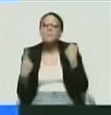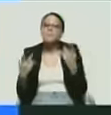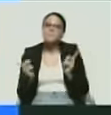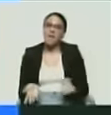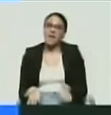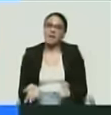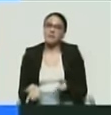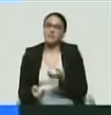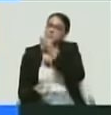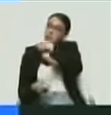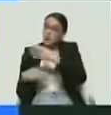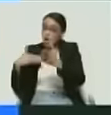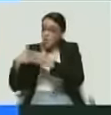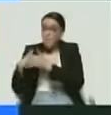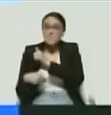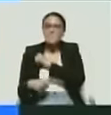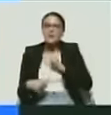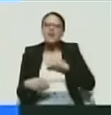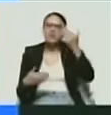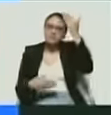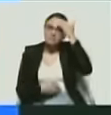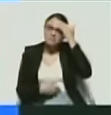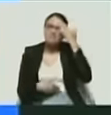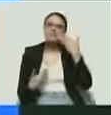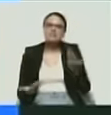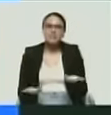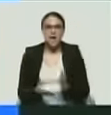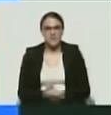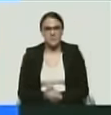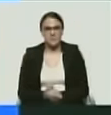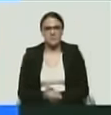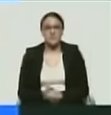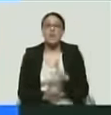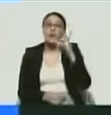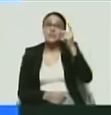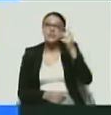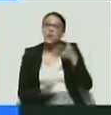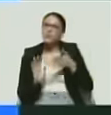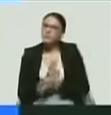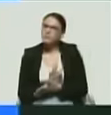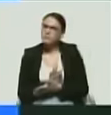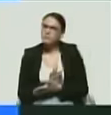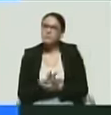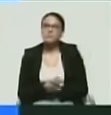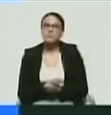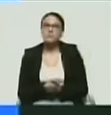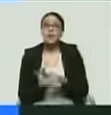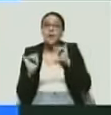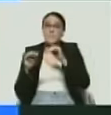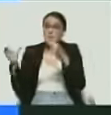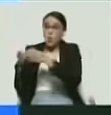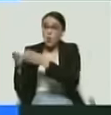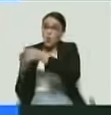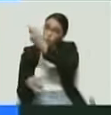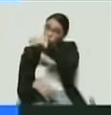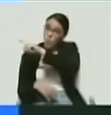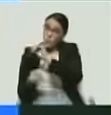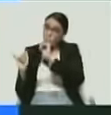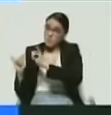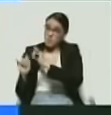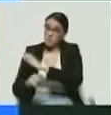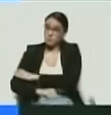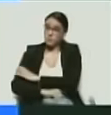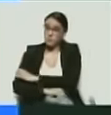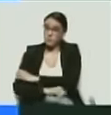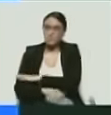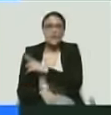saben qué es lo que va a pasar. Y en segundo lugar, porque este sector del extremismo, que